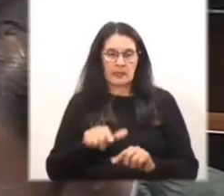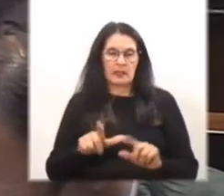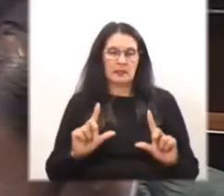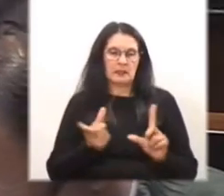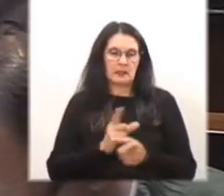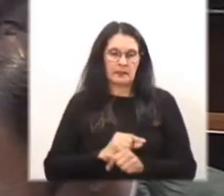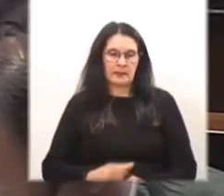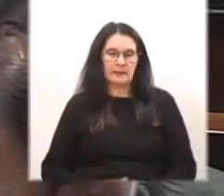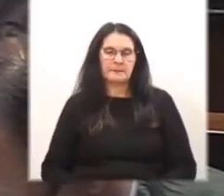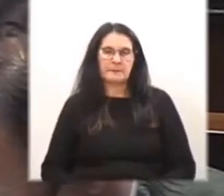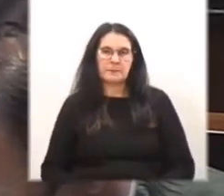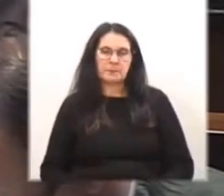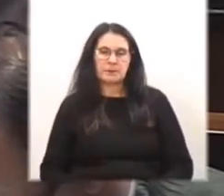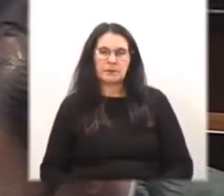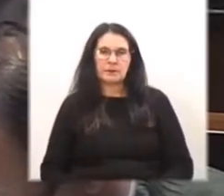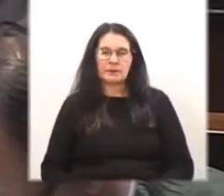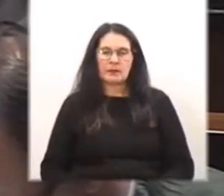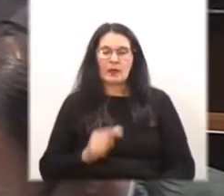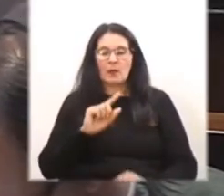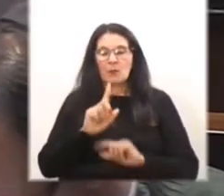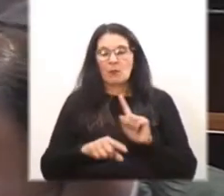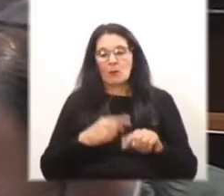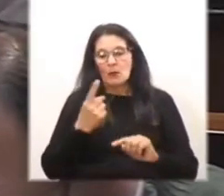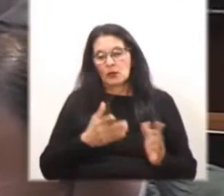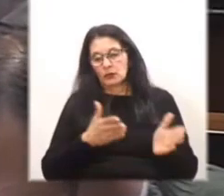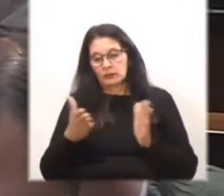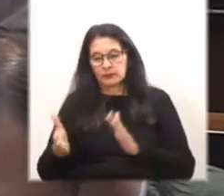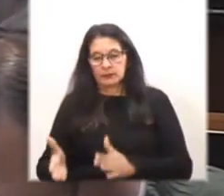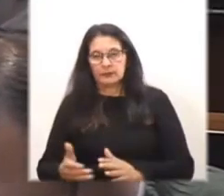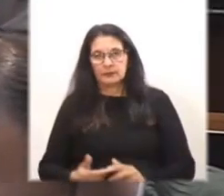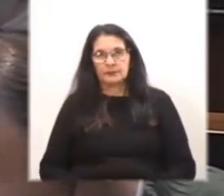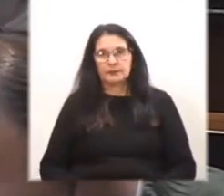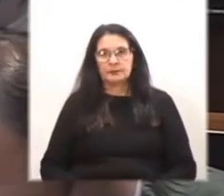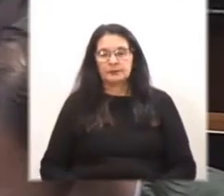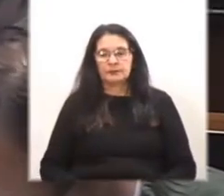cita. Por otra parte,